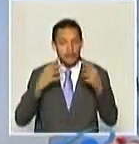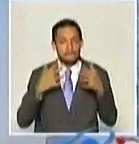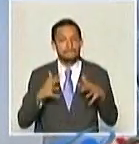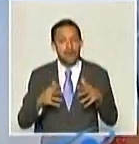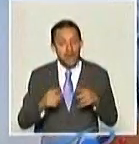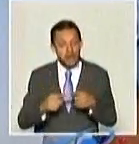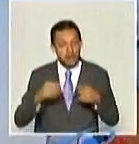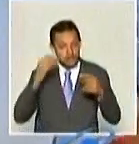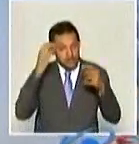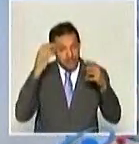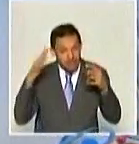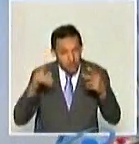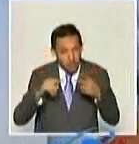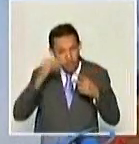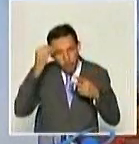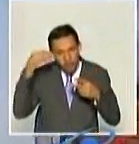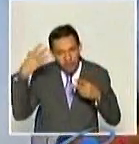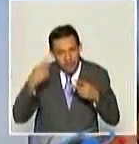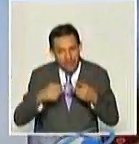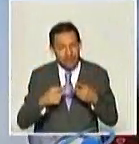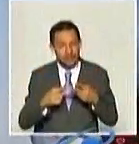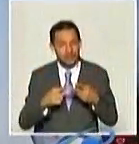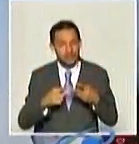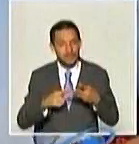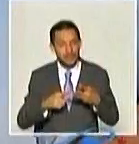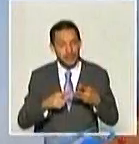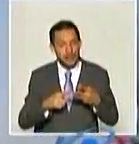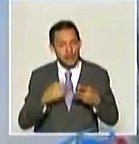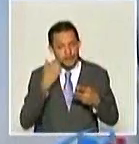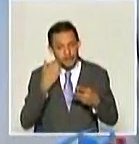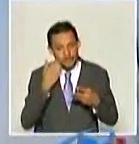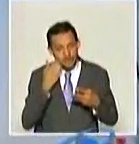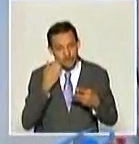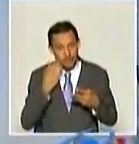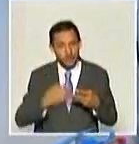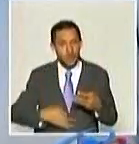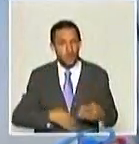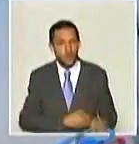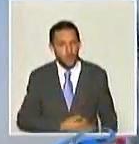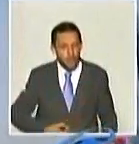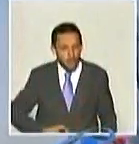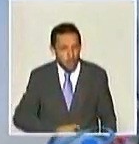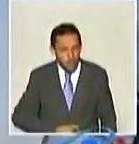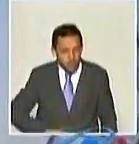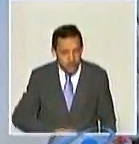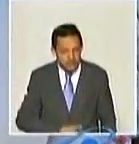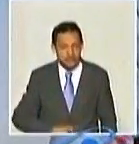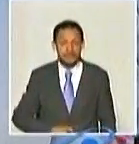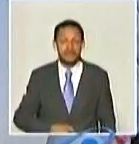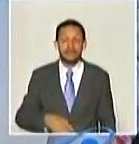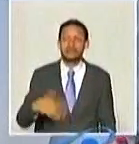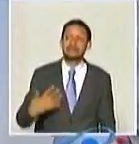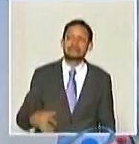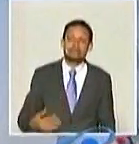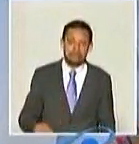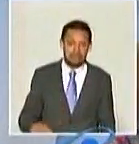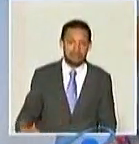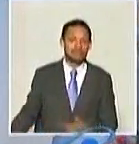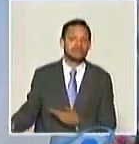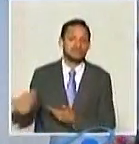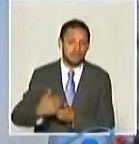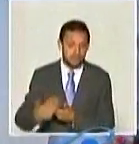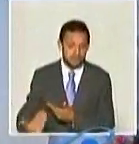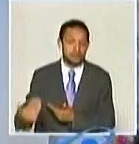Parkinson. Eso es una maravilla. La misma enfermedad de colon, ahí tenemos en el parque médico pacientes que han tenido unas